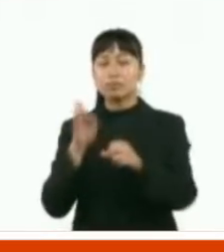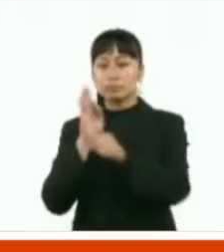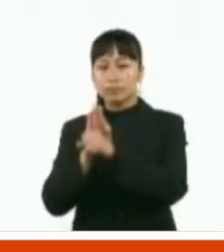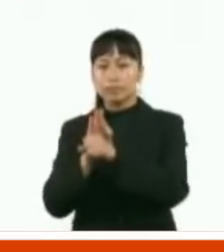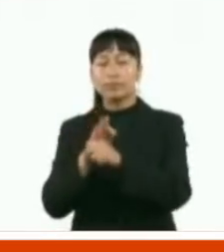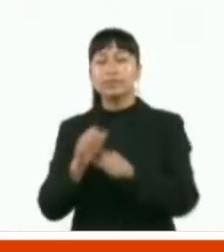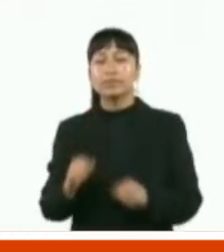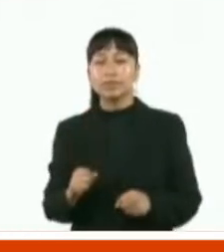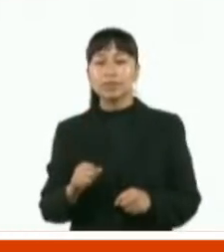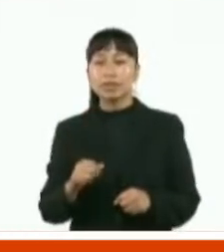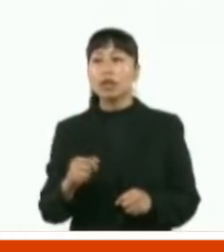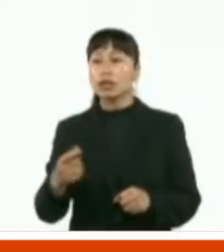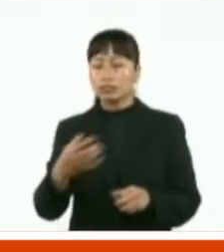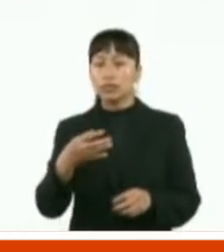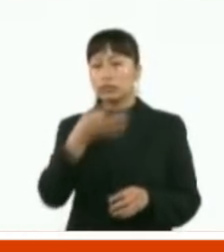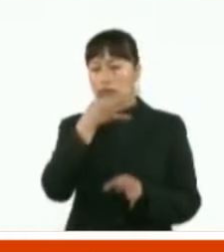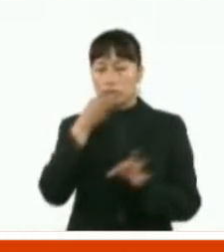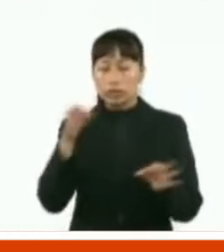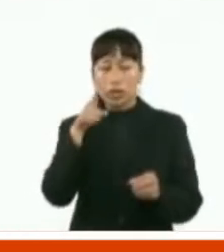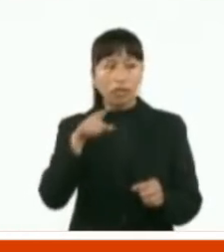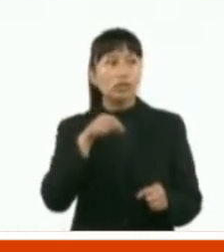ser delatados como maderistas armados.